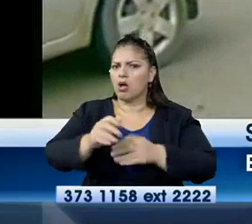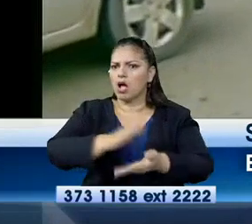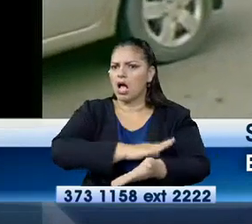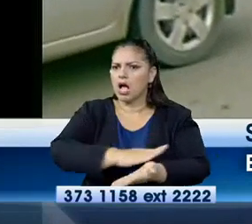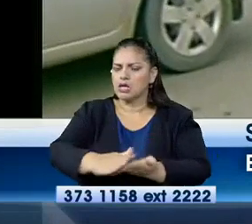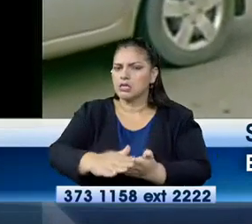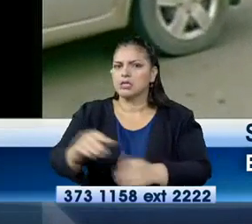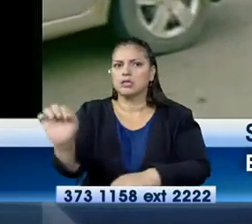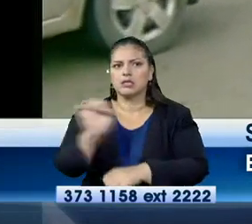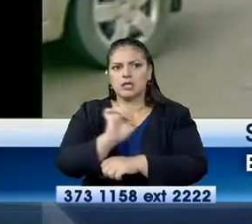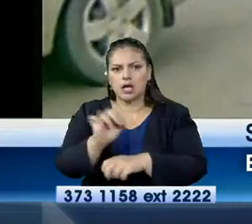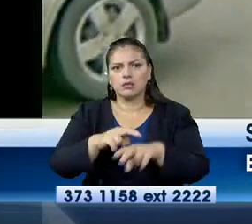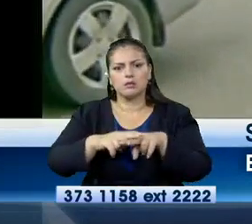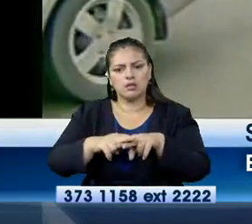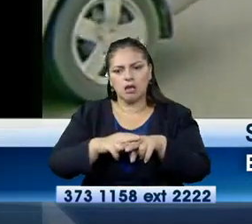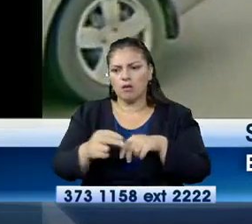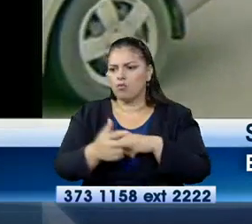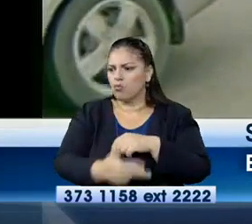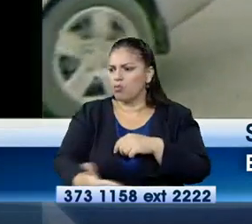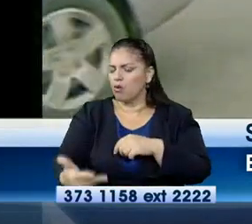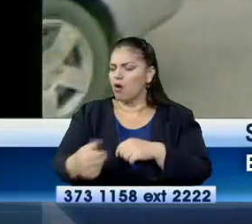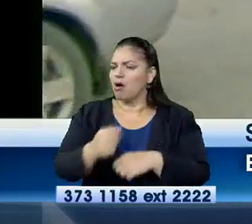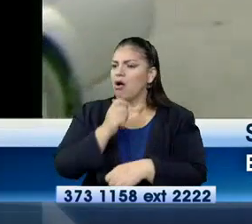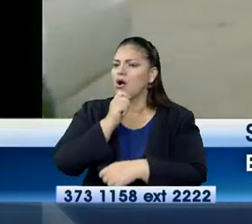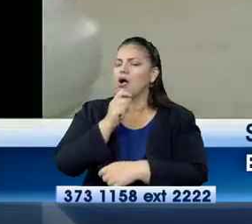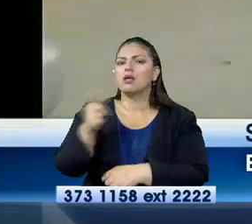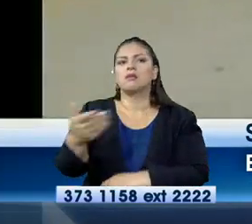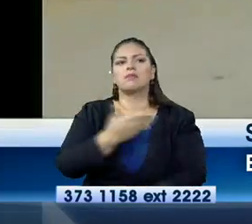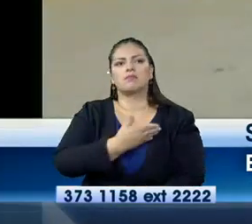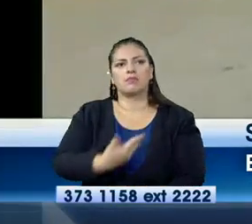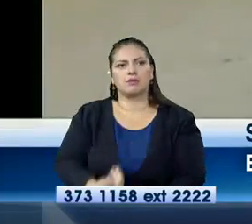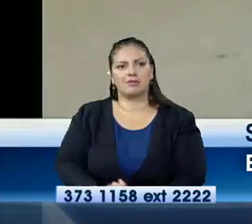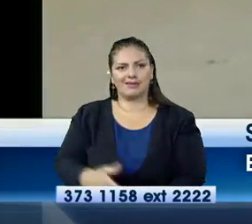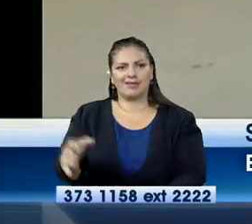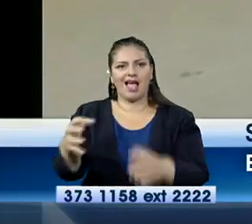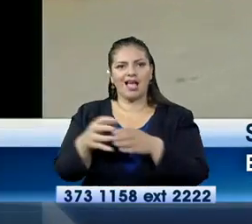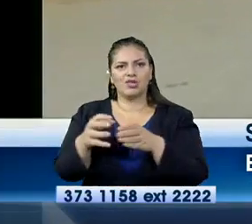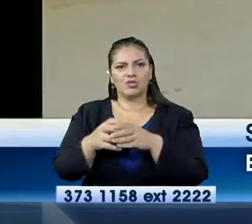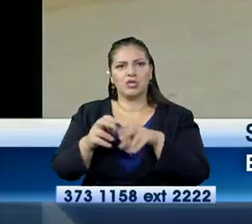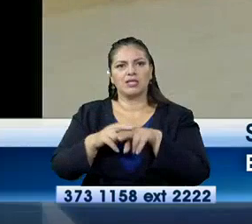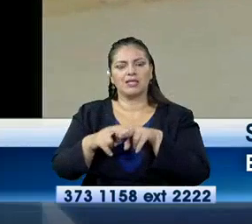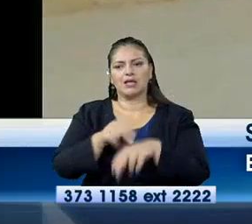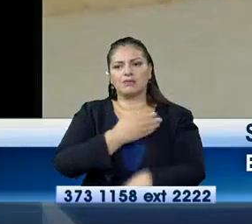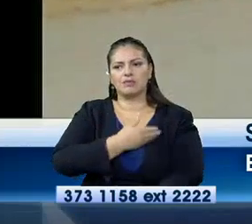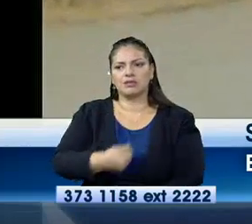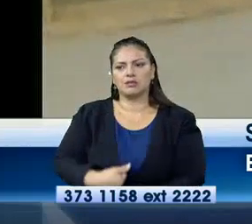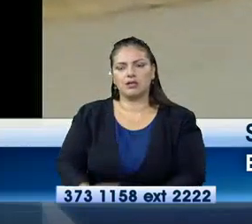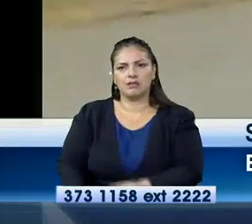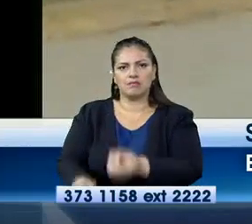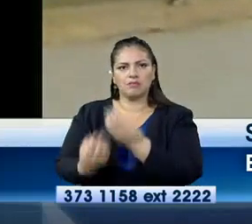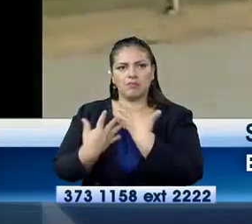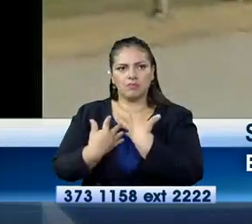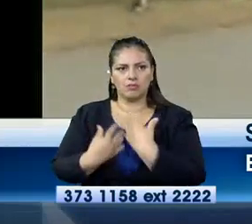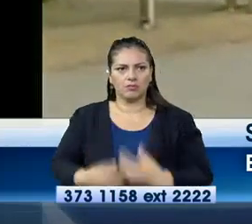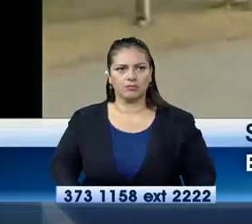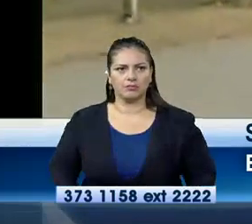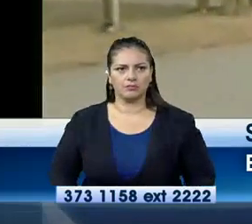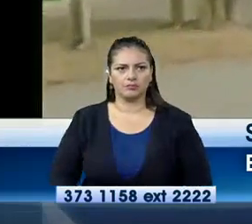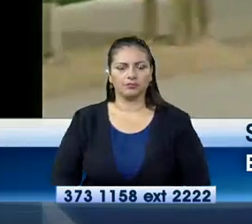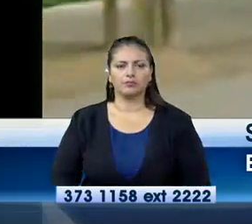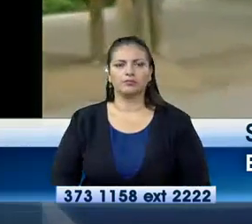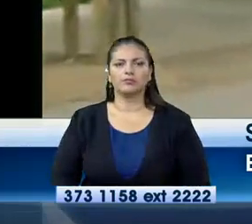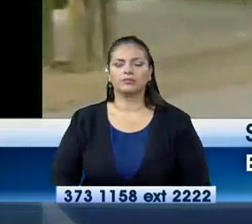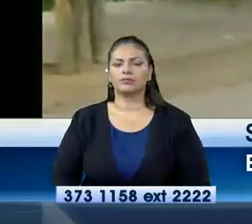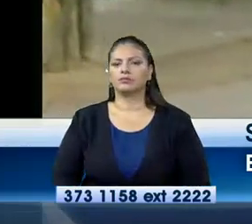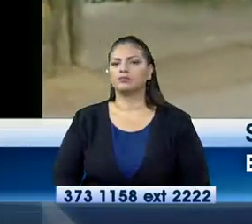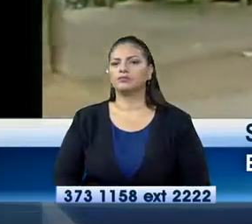cooperativa. Vemos nosotros, acaban de llegar algunos pasajeros desde la parte interna de Socio Vivienda. Ellos llegan hasta aquí, hasta este